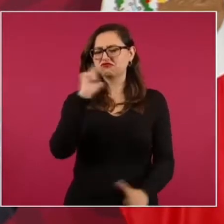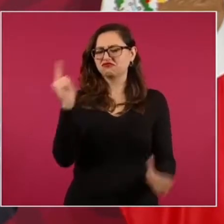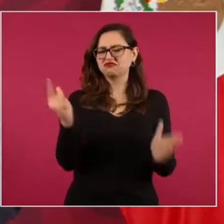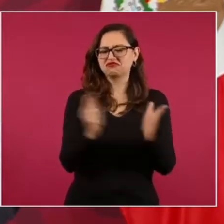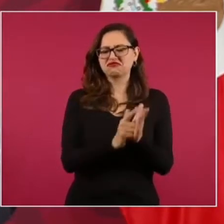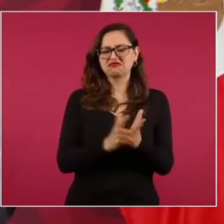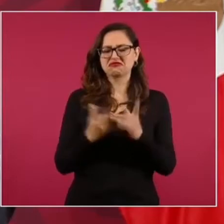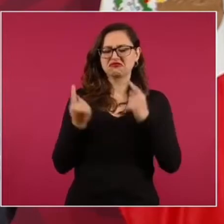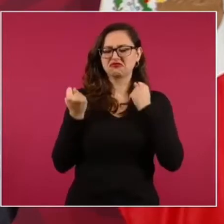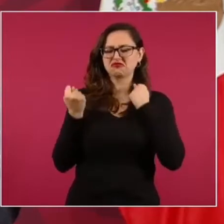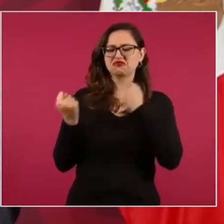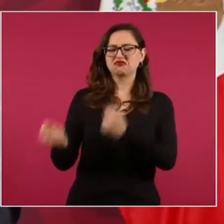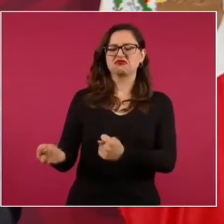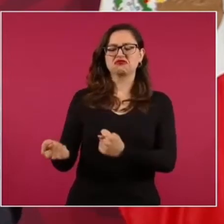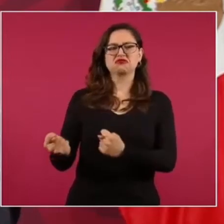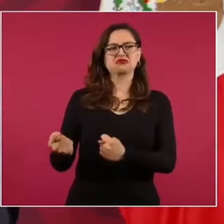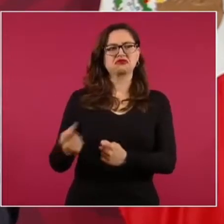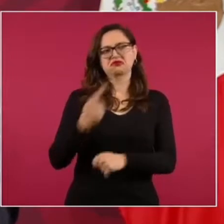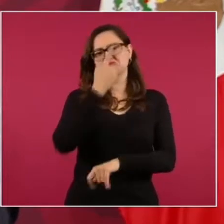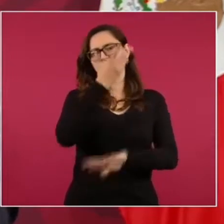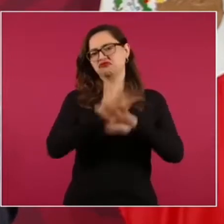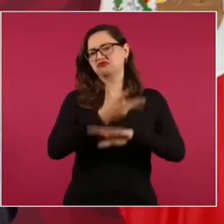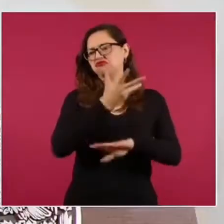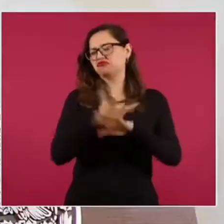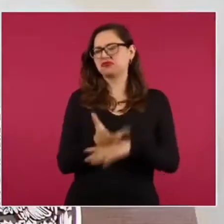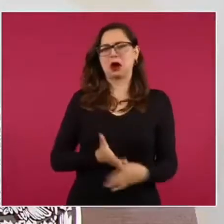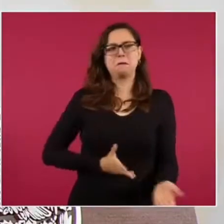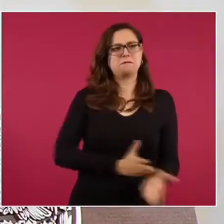sin pedir permiso para nada,